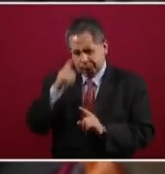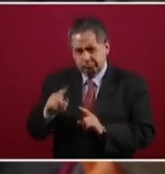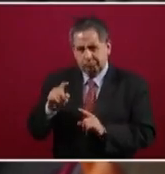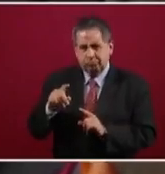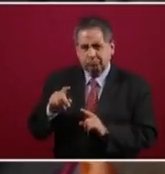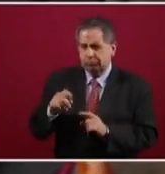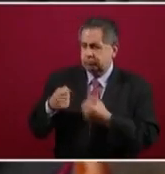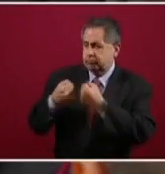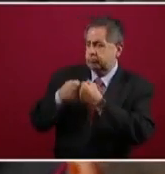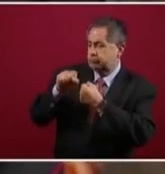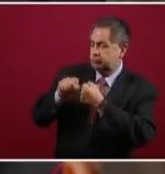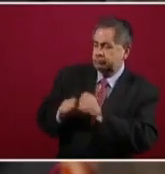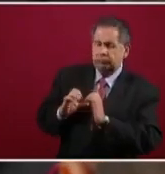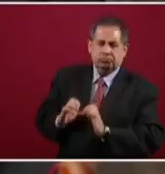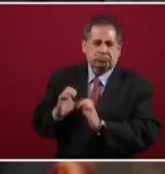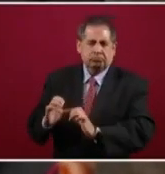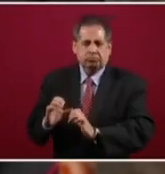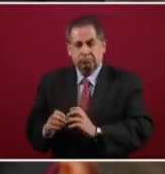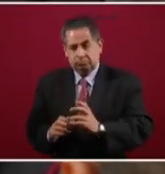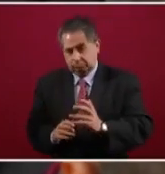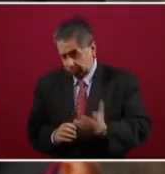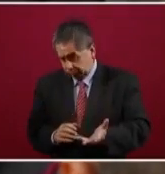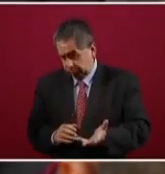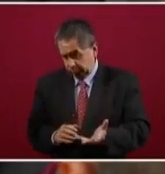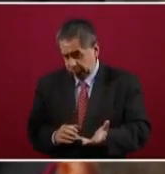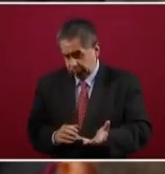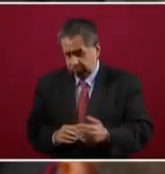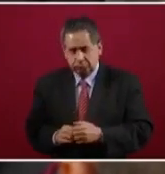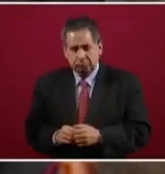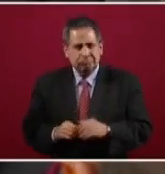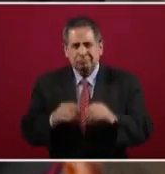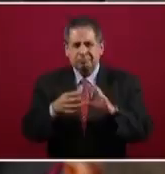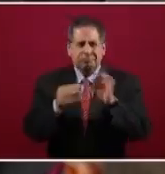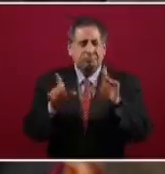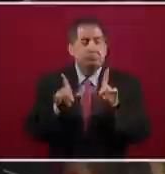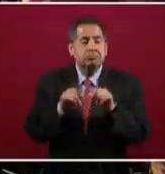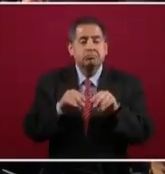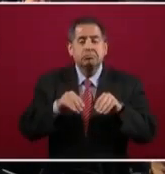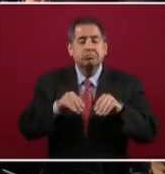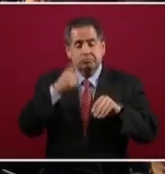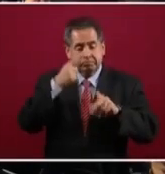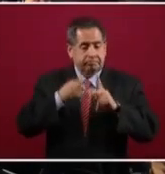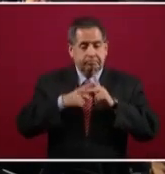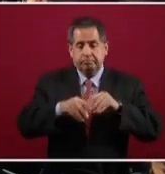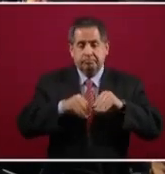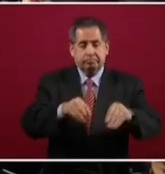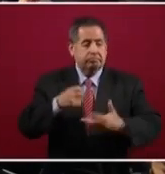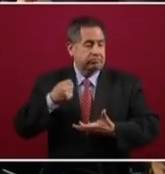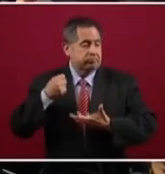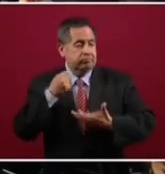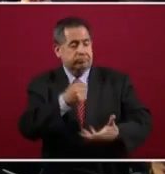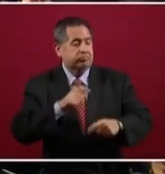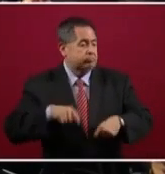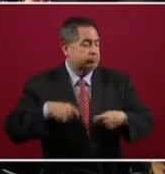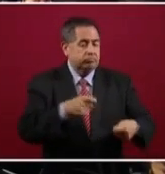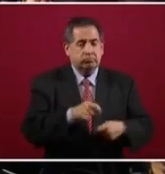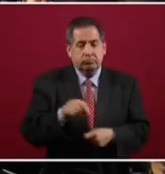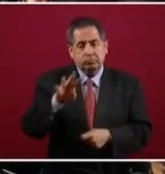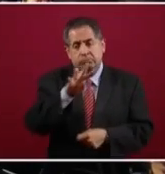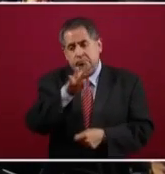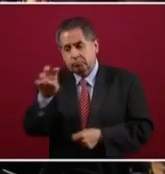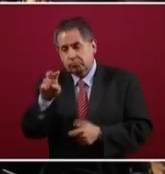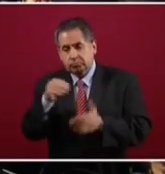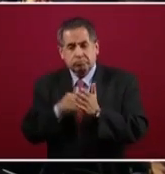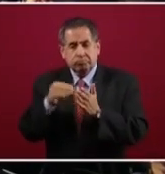olvido a la frontera sur. En la parte operativa, solo para operar, se le asignaron alrededor de